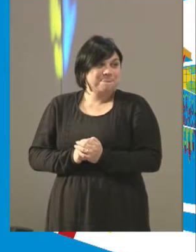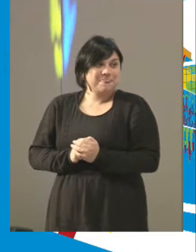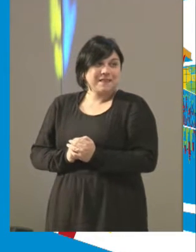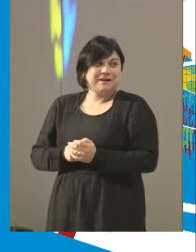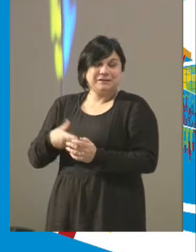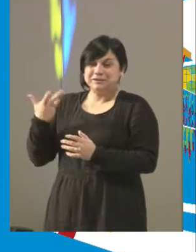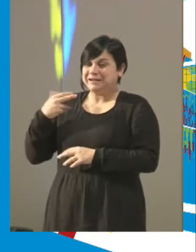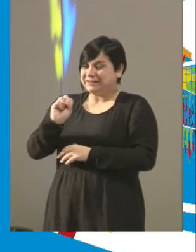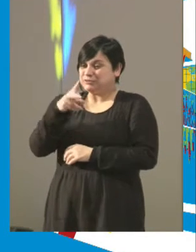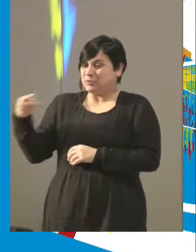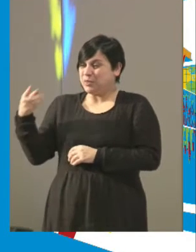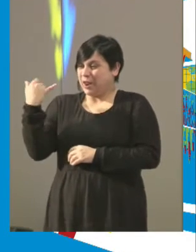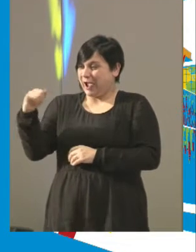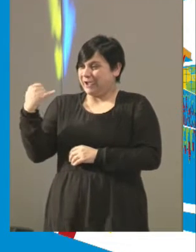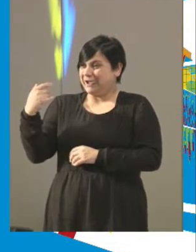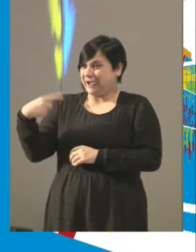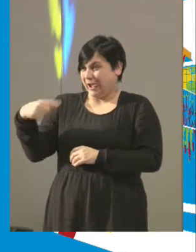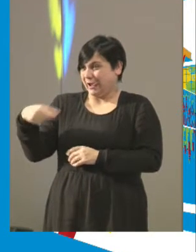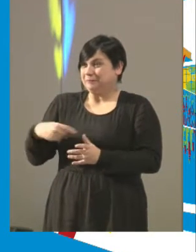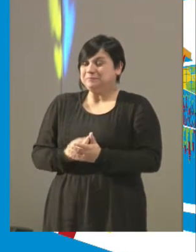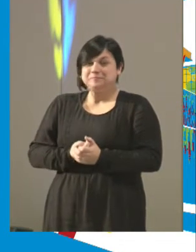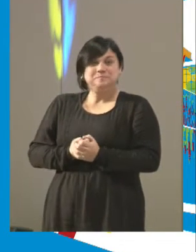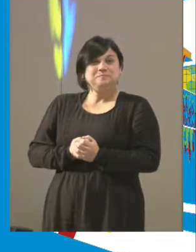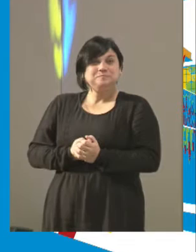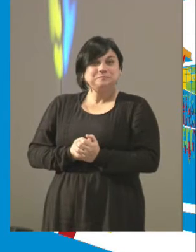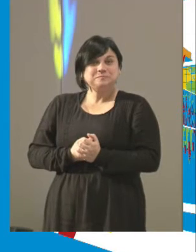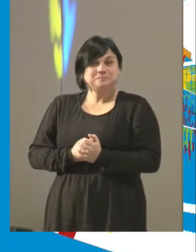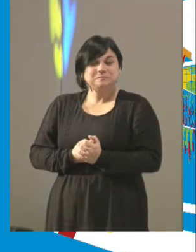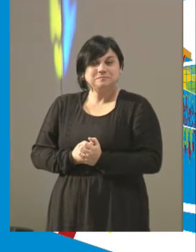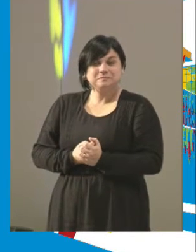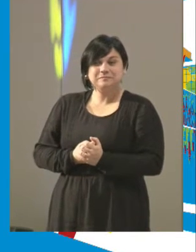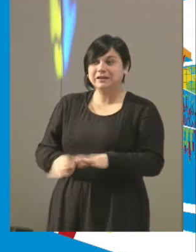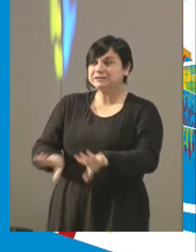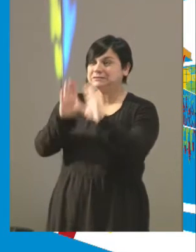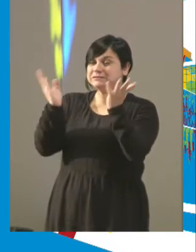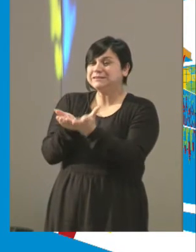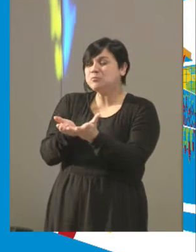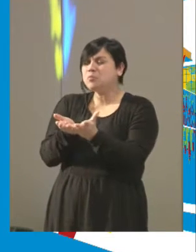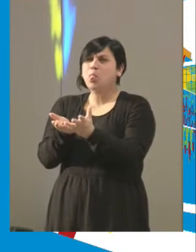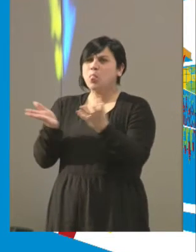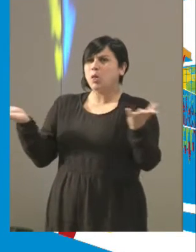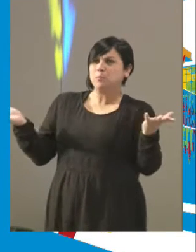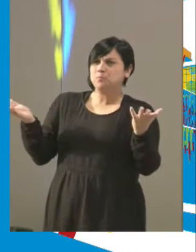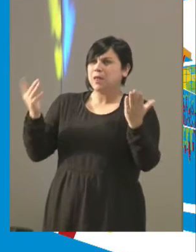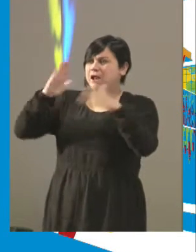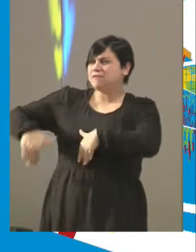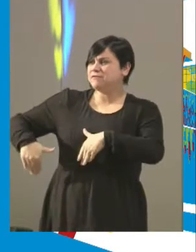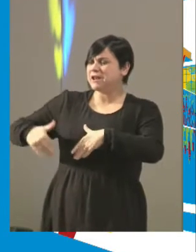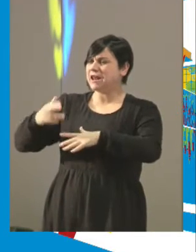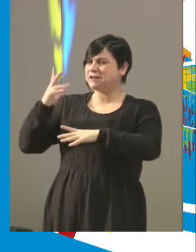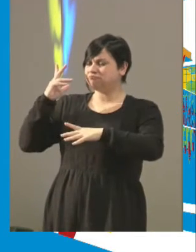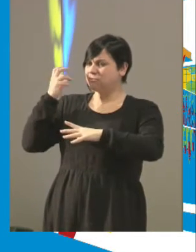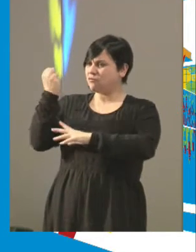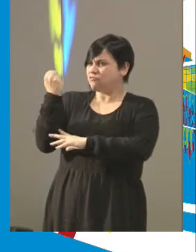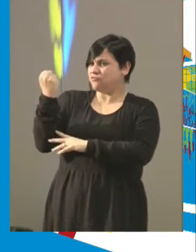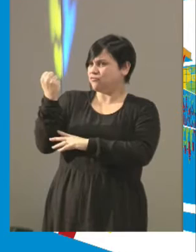tenemos ahí más resolución, ¿vale? Y bueno, todo este mundo, al final la fuerza directora o la fuerza que